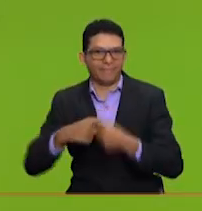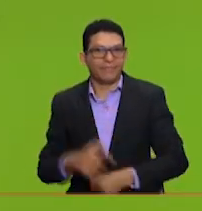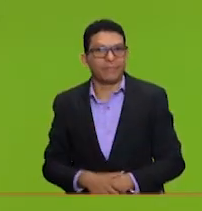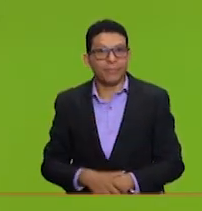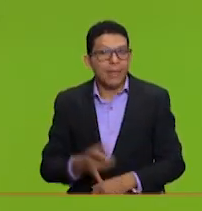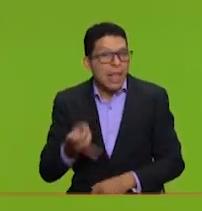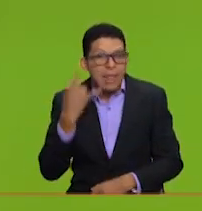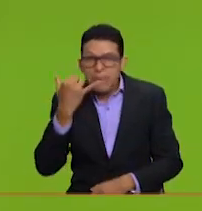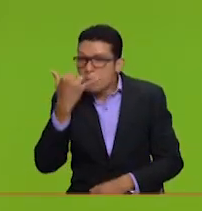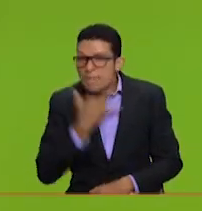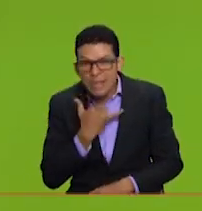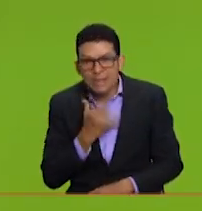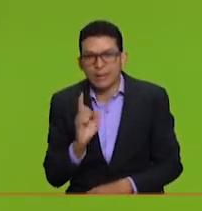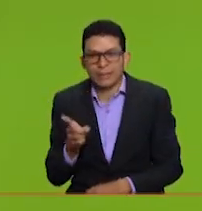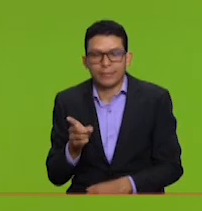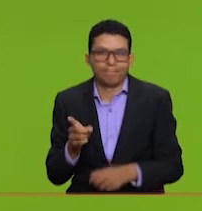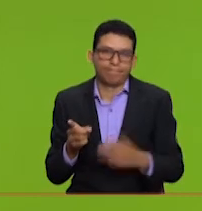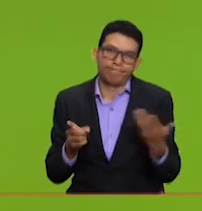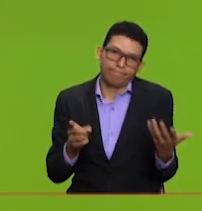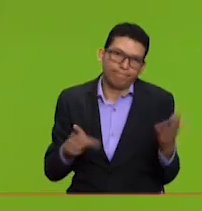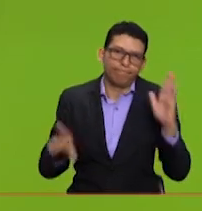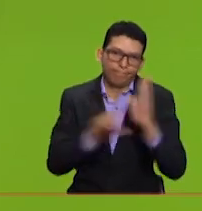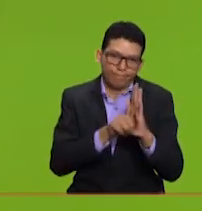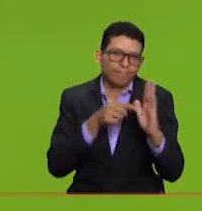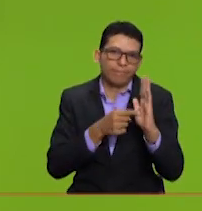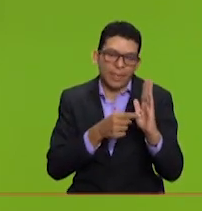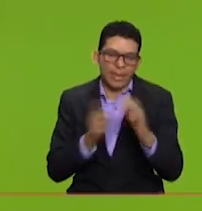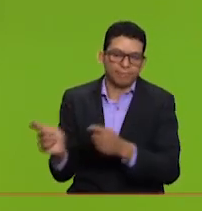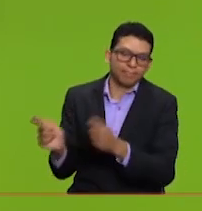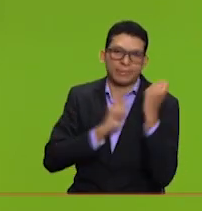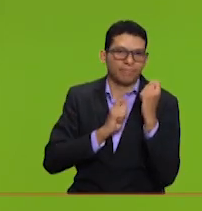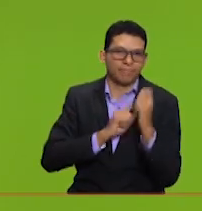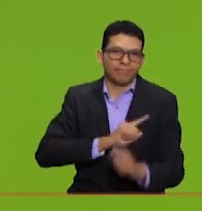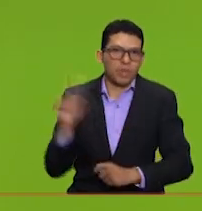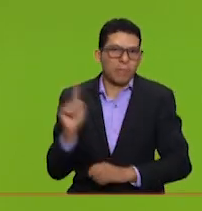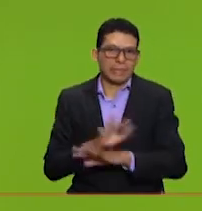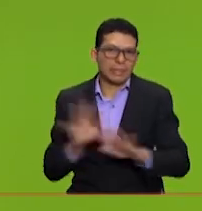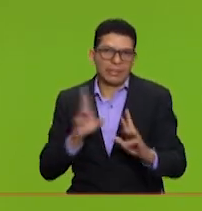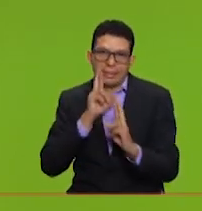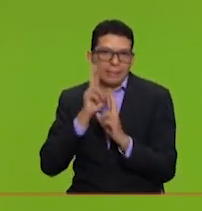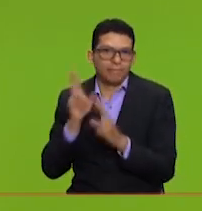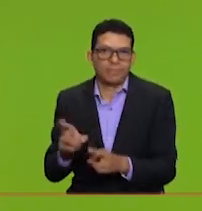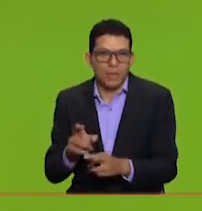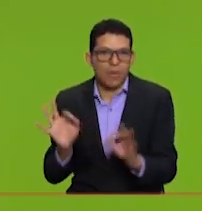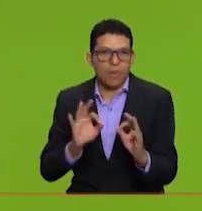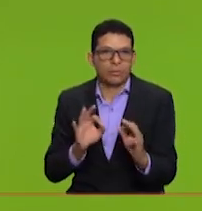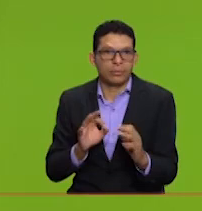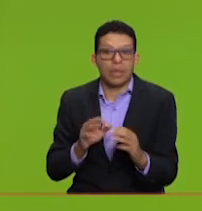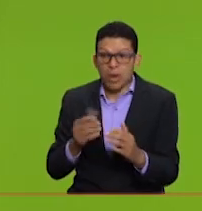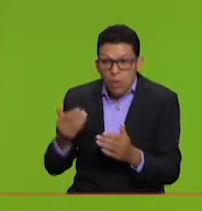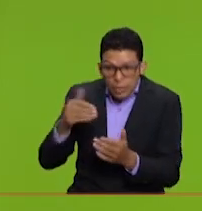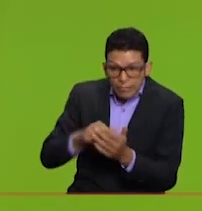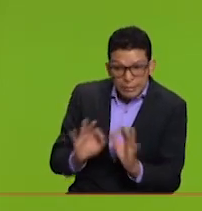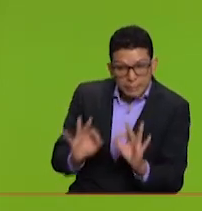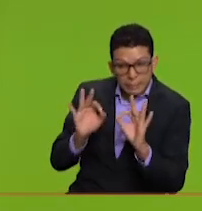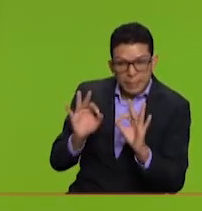algo que no cumplan en lo legal, por ahí ya se les puede acabar el reconocimiento o no otorgárselo hasta que no vuelvan a